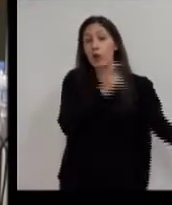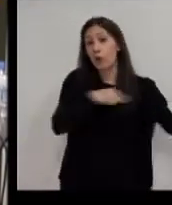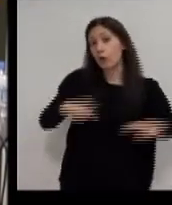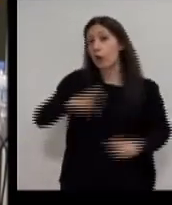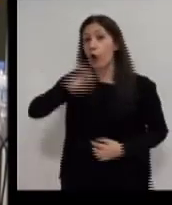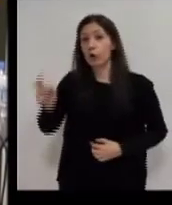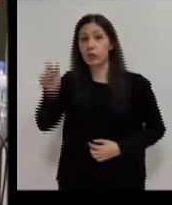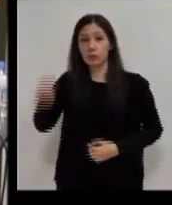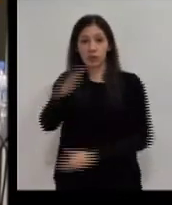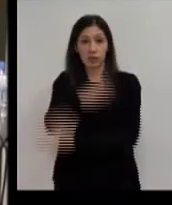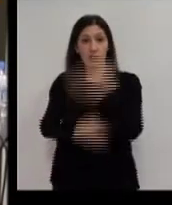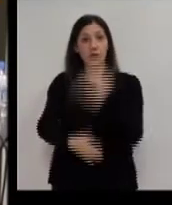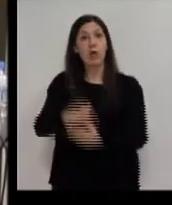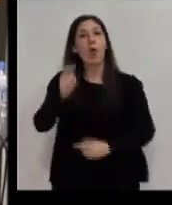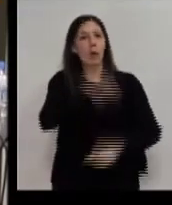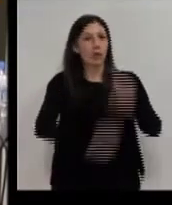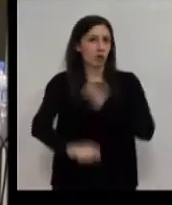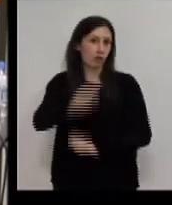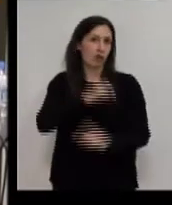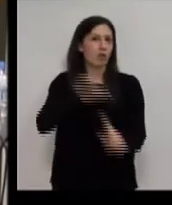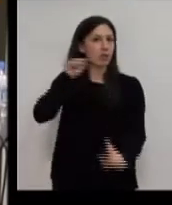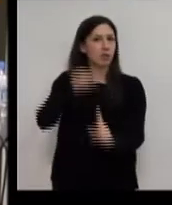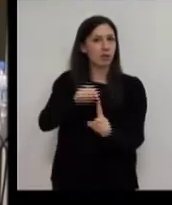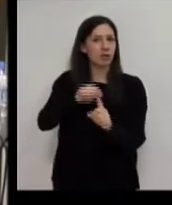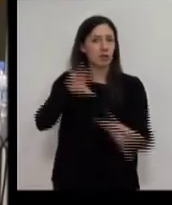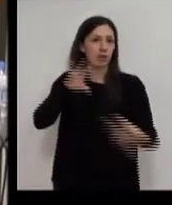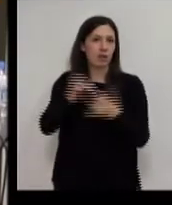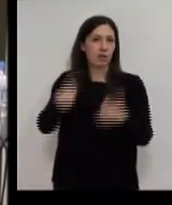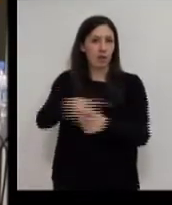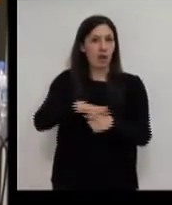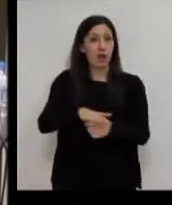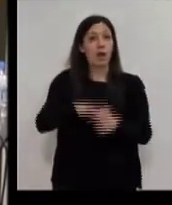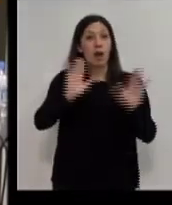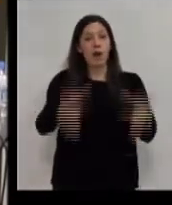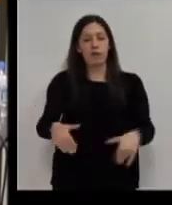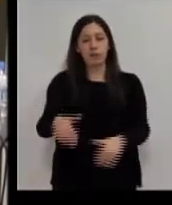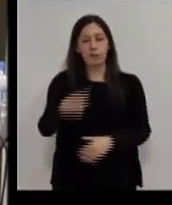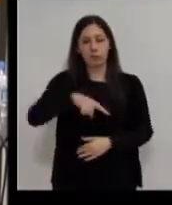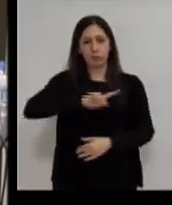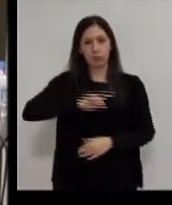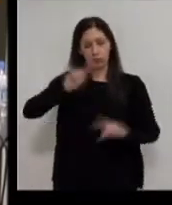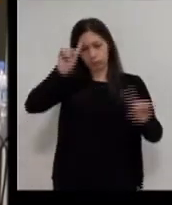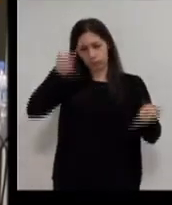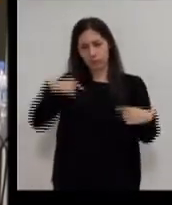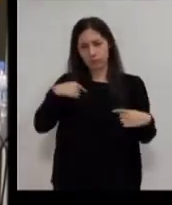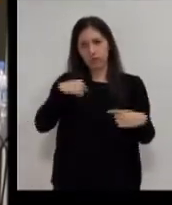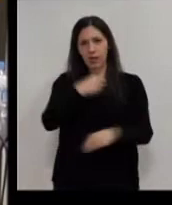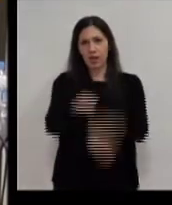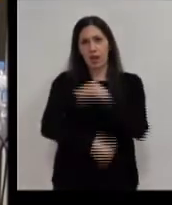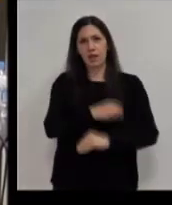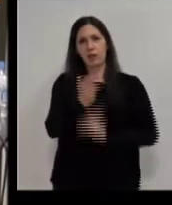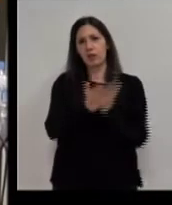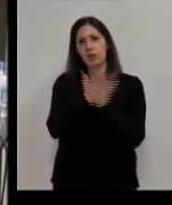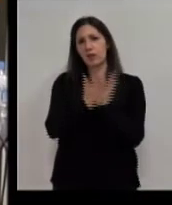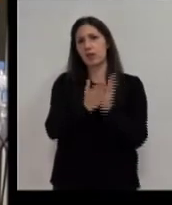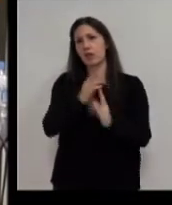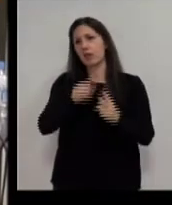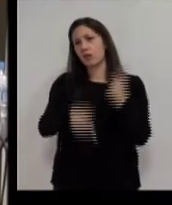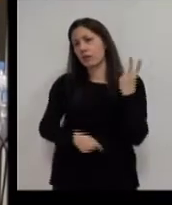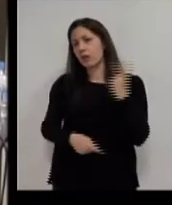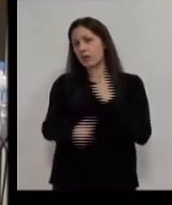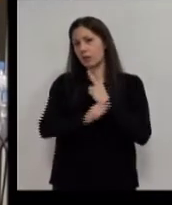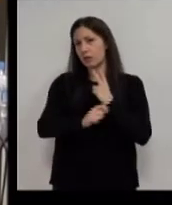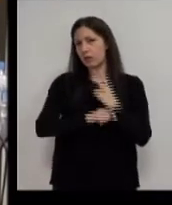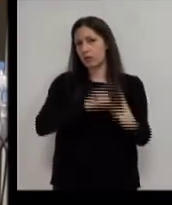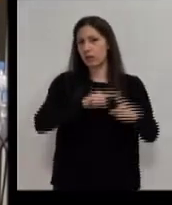información de otra persona con discapacidad o de asociaciones que fueran referentes en este sentido. Partiendo de esa base, nosotros nos dedicamos a hacer